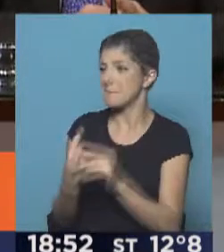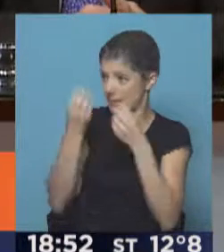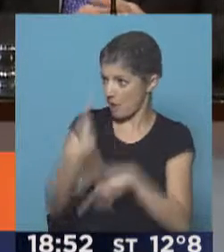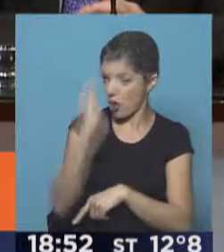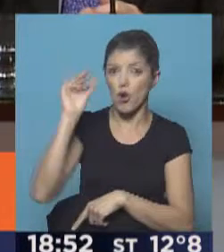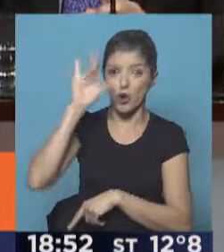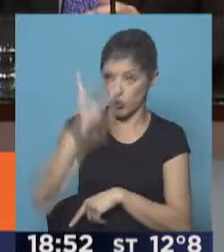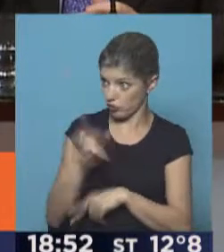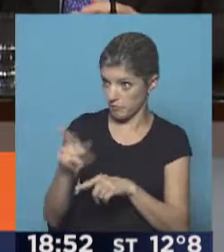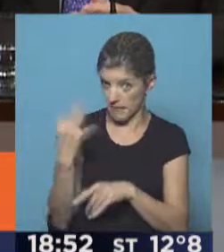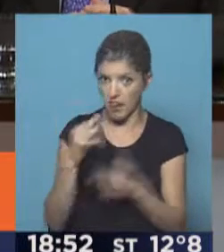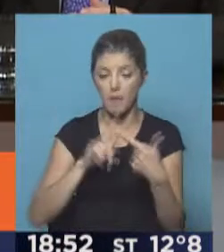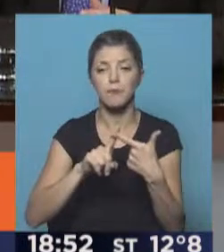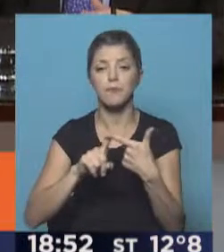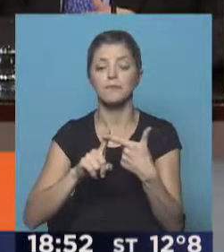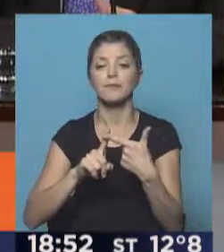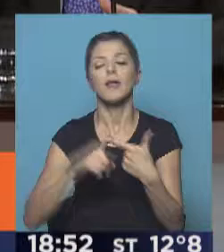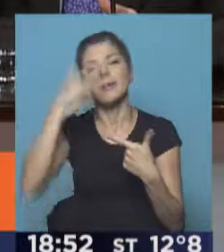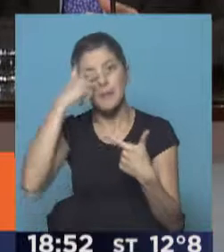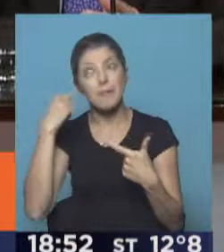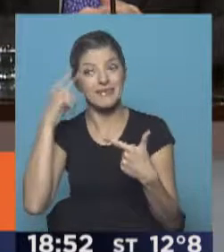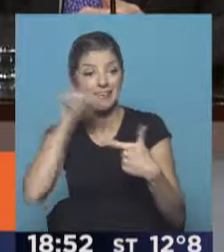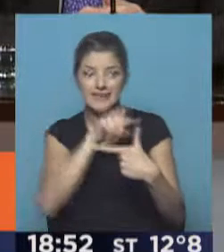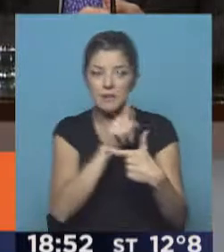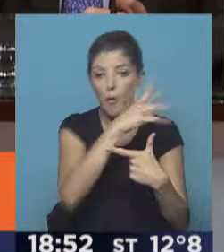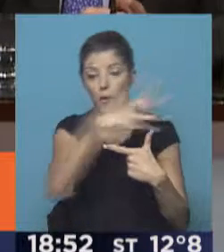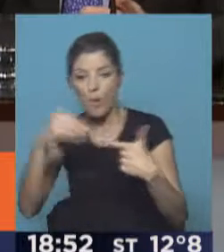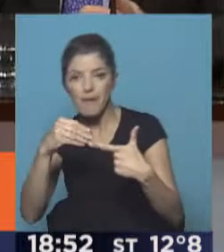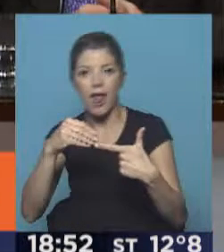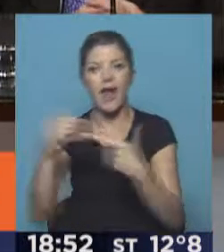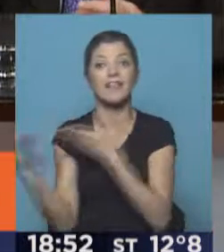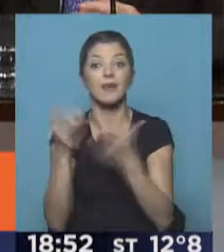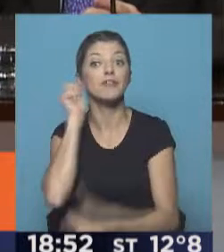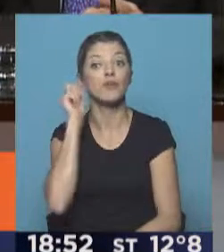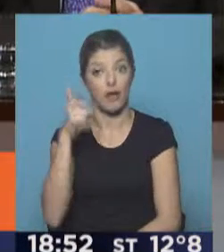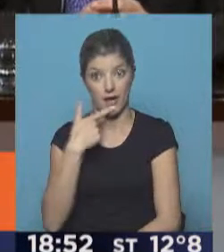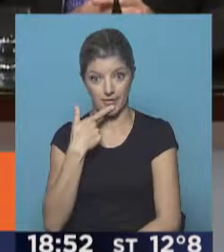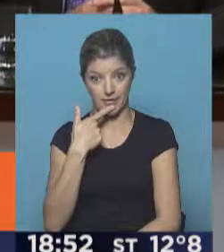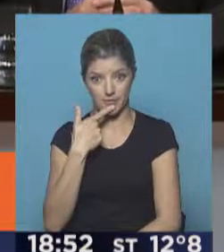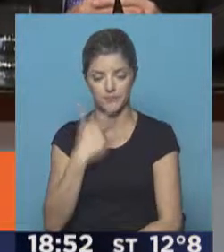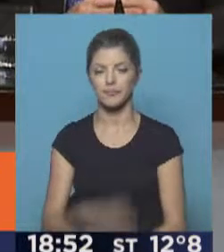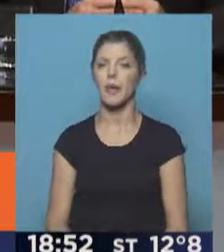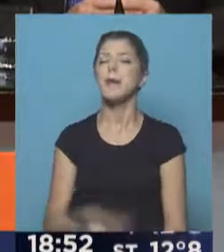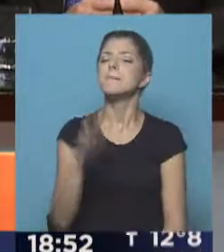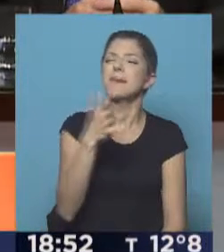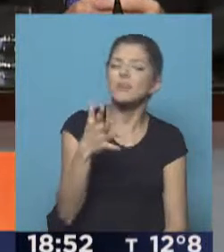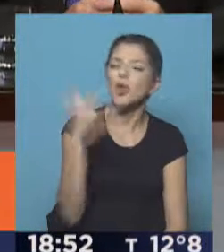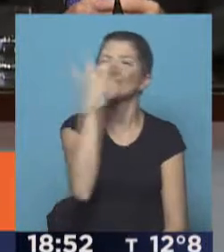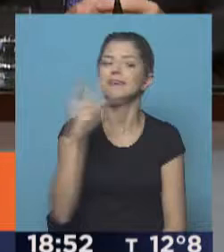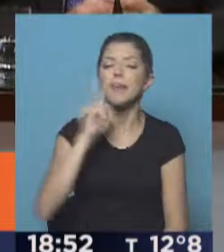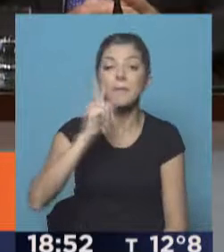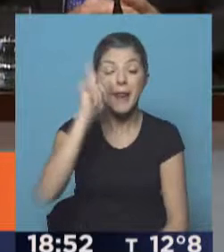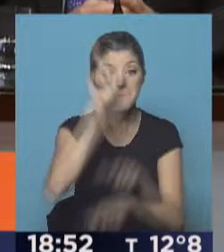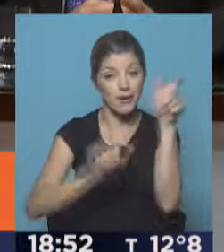perdón, y estudiando a ver si podemos implementar también la del gas, para aproximadamente 300.000 personas